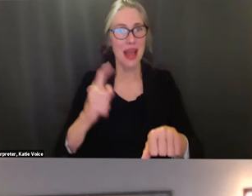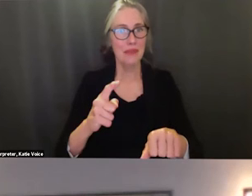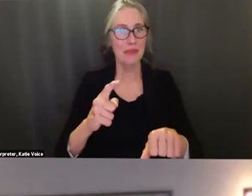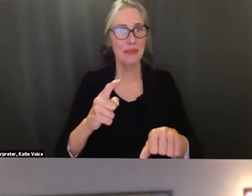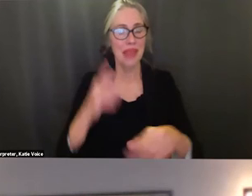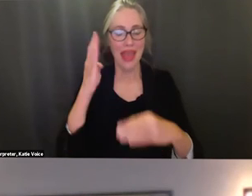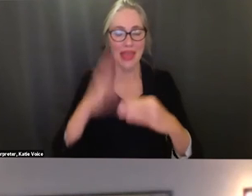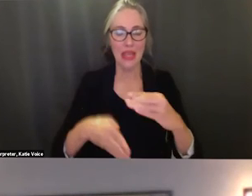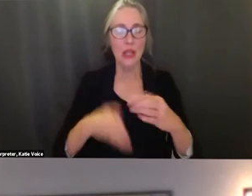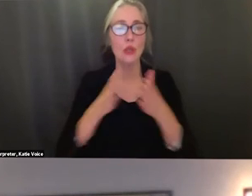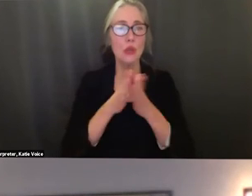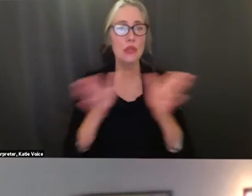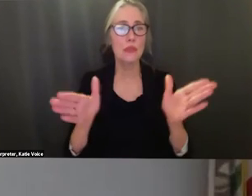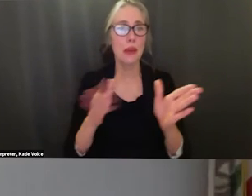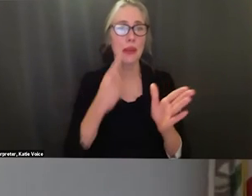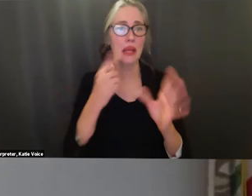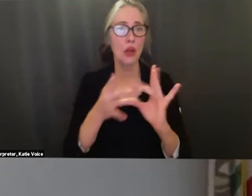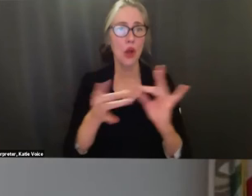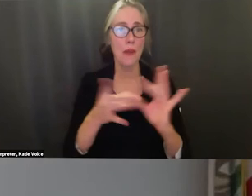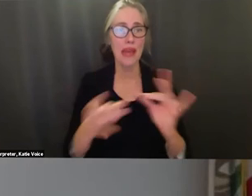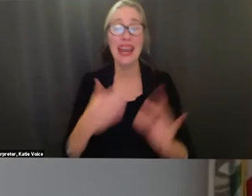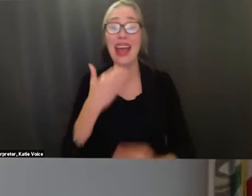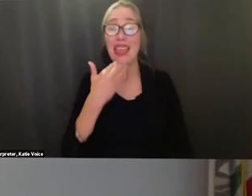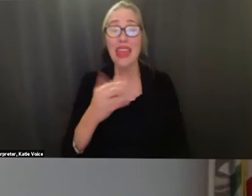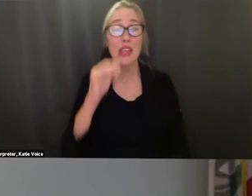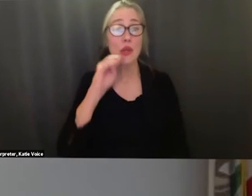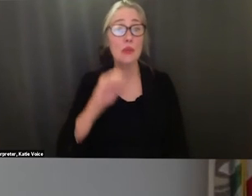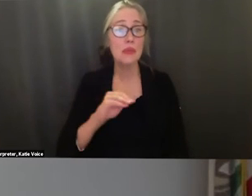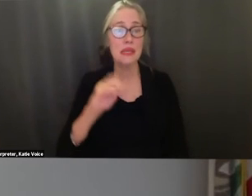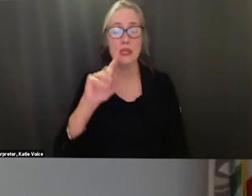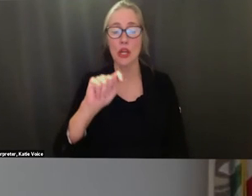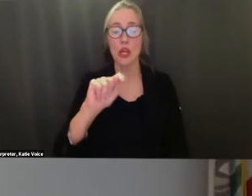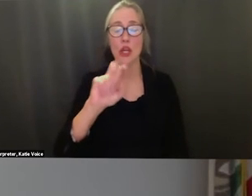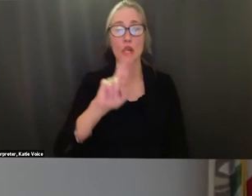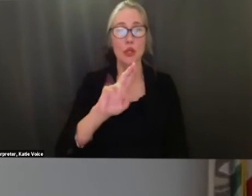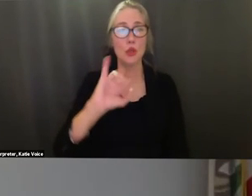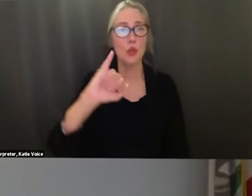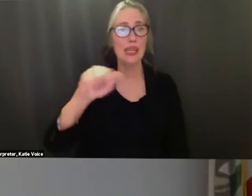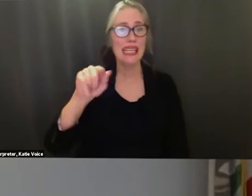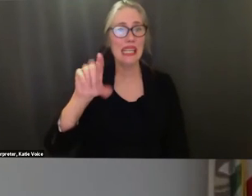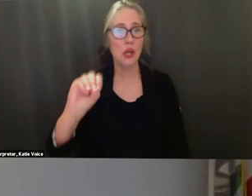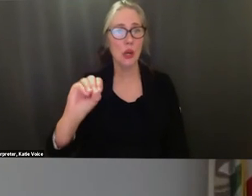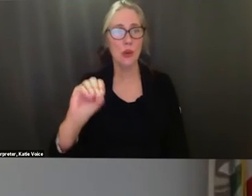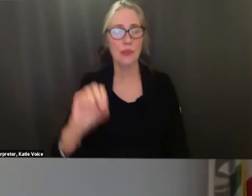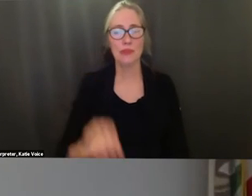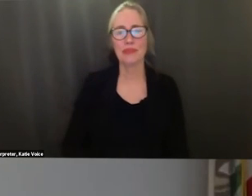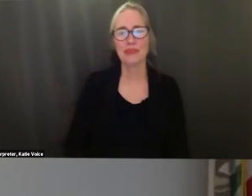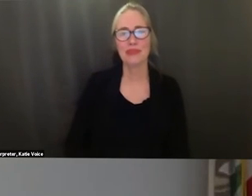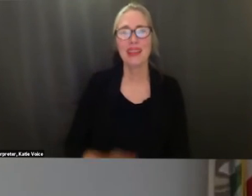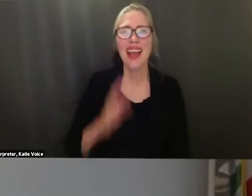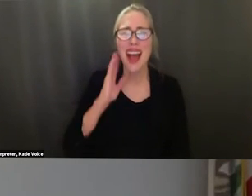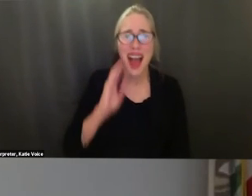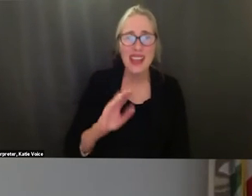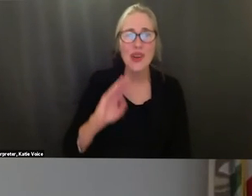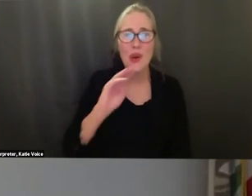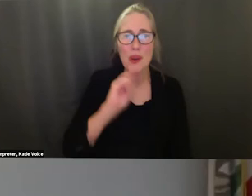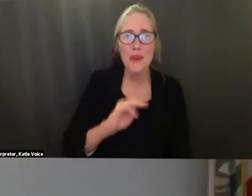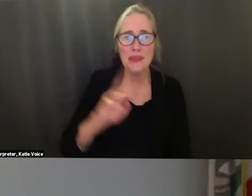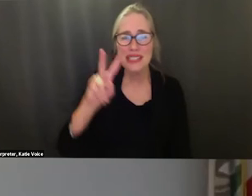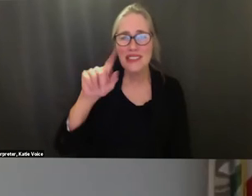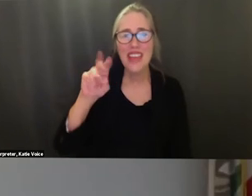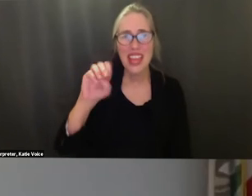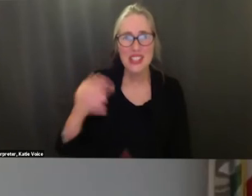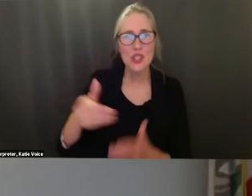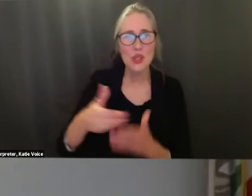gracias, señora Trujillo. Señor Vance, yo sé que eres nuevo aquí, pero